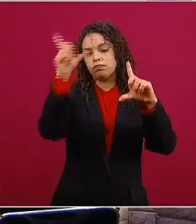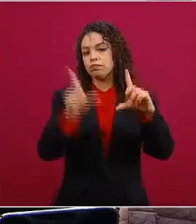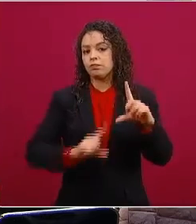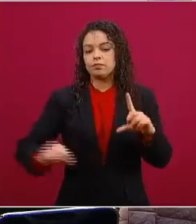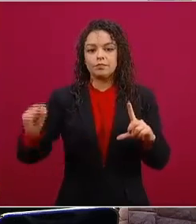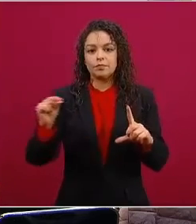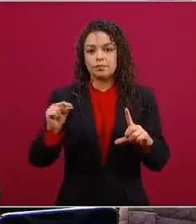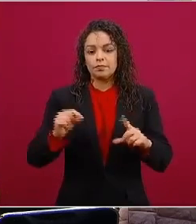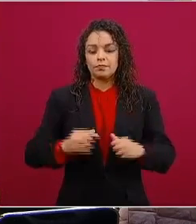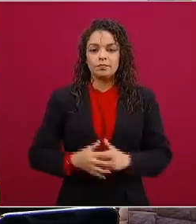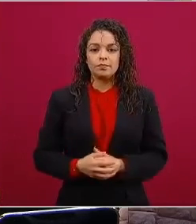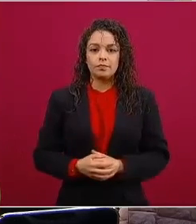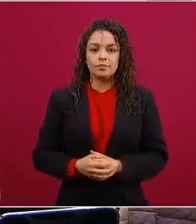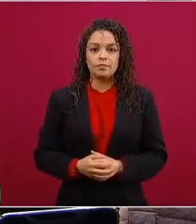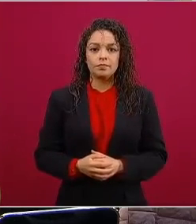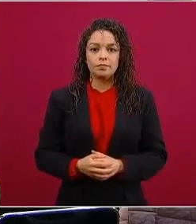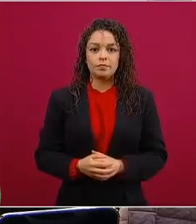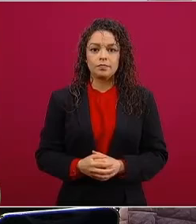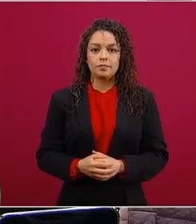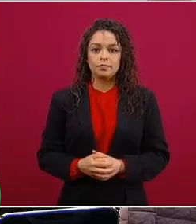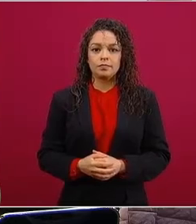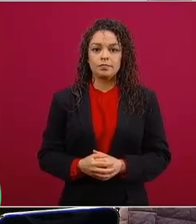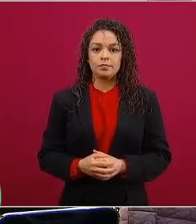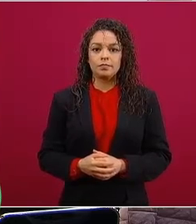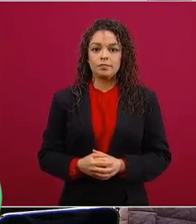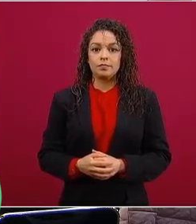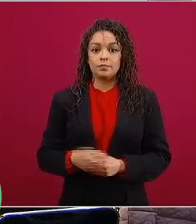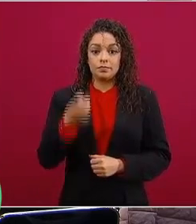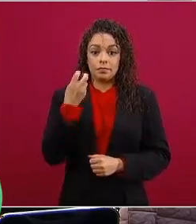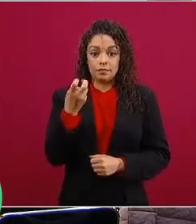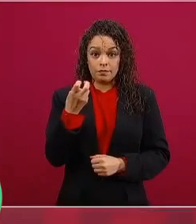si no, ¿qué soy?